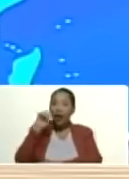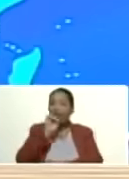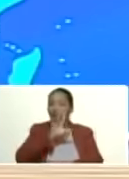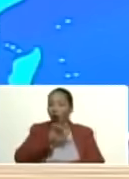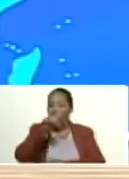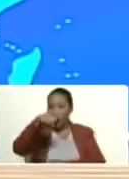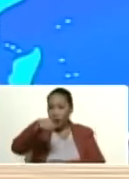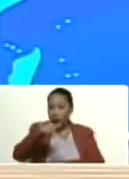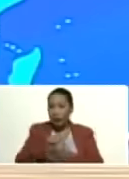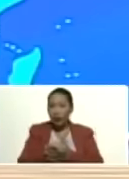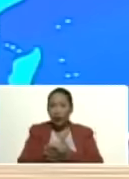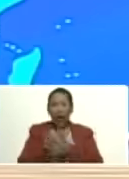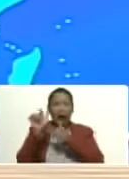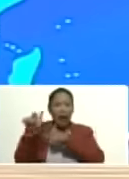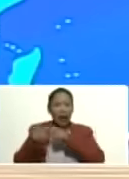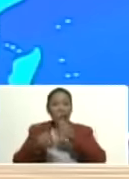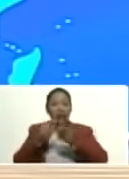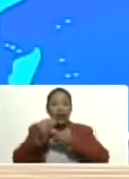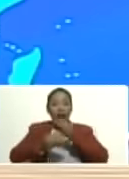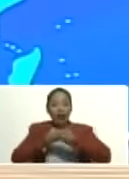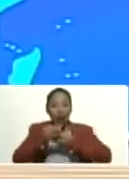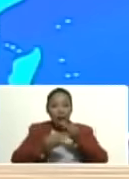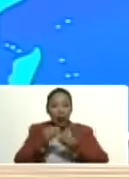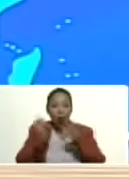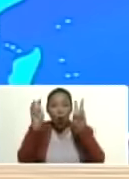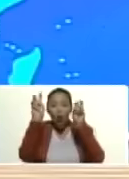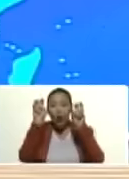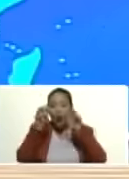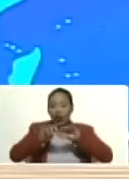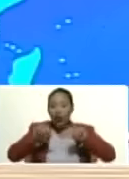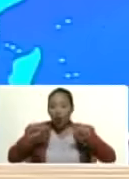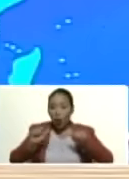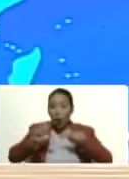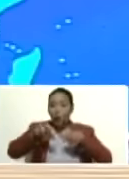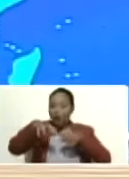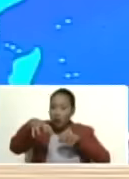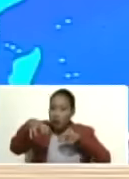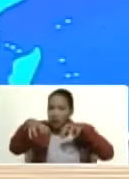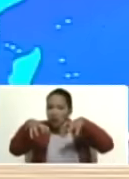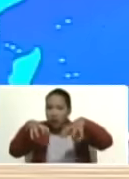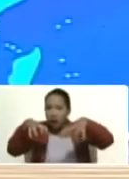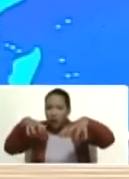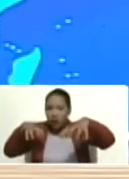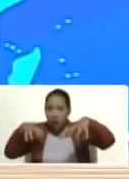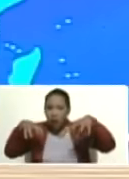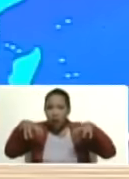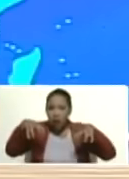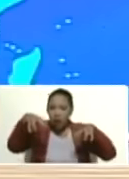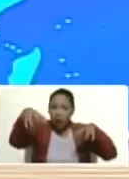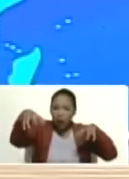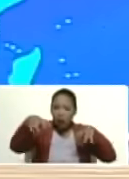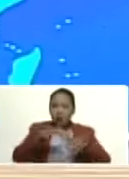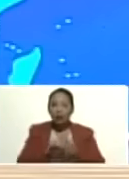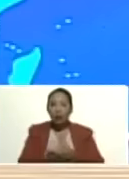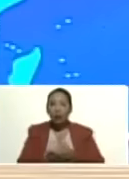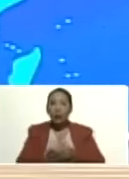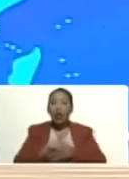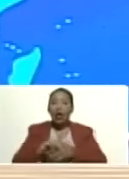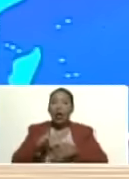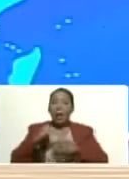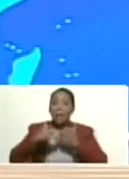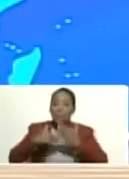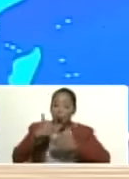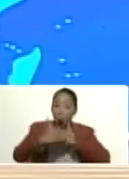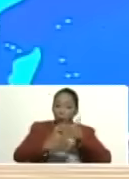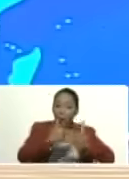donde se van formando los territorios coloniales entonces. Se van definiendo a lo largo